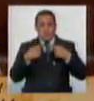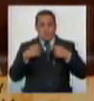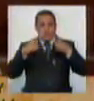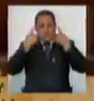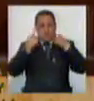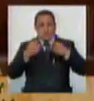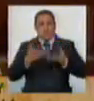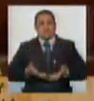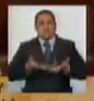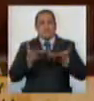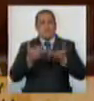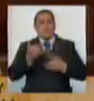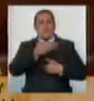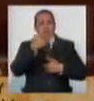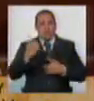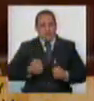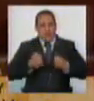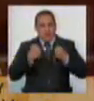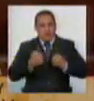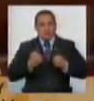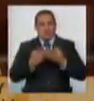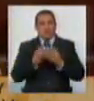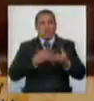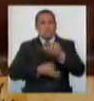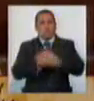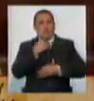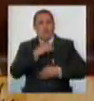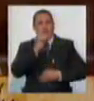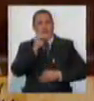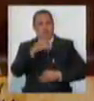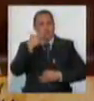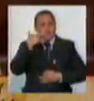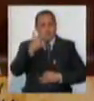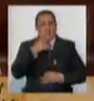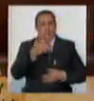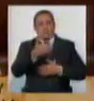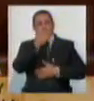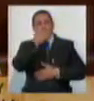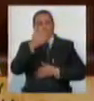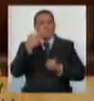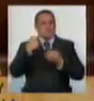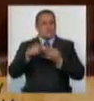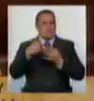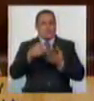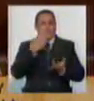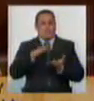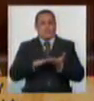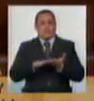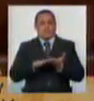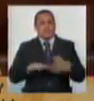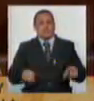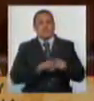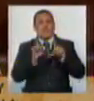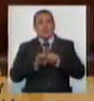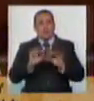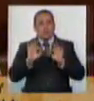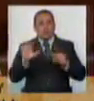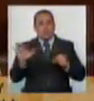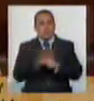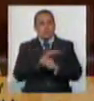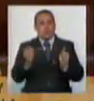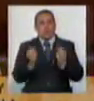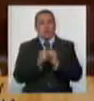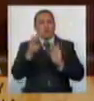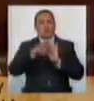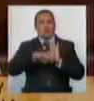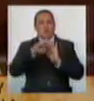Esta medida permitirá mejorar la lucha contra la extorsión, el secuestro o cualquier otro delito grave, y se complementa con programas